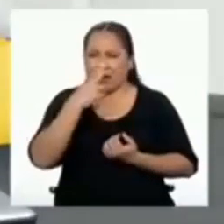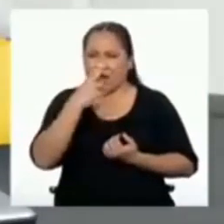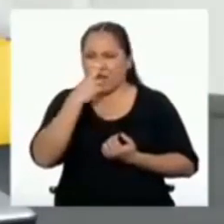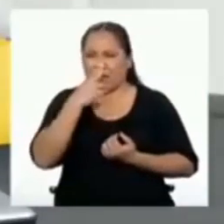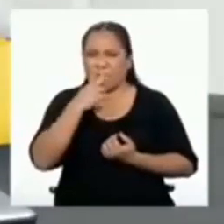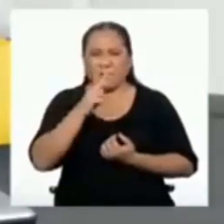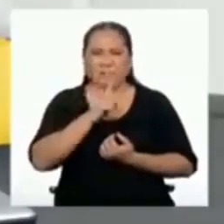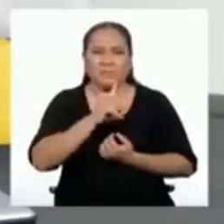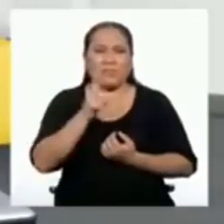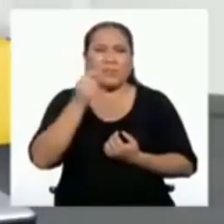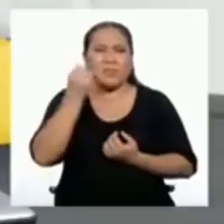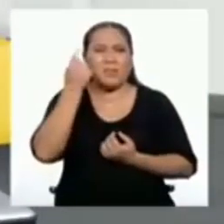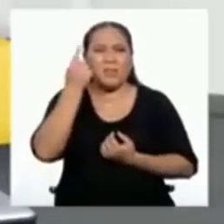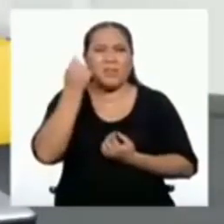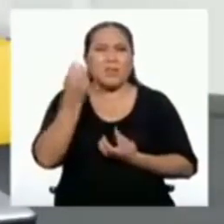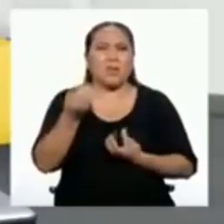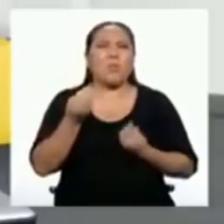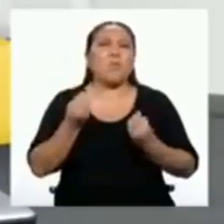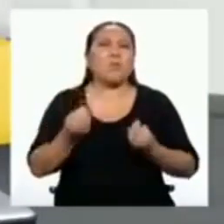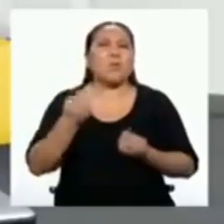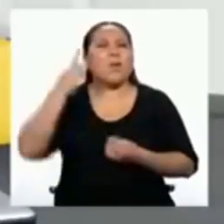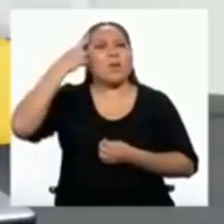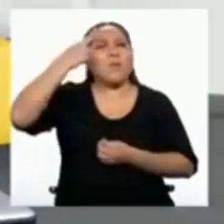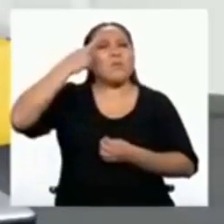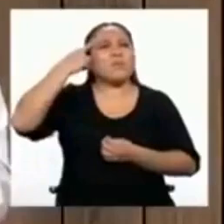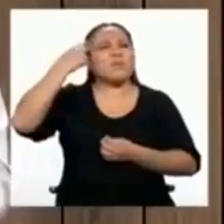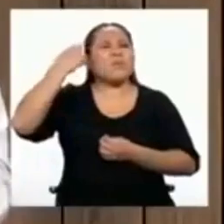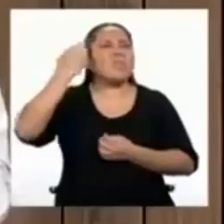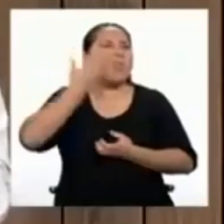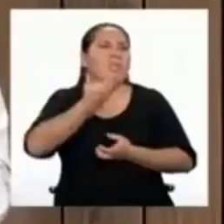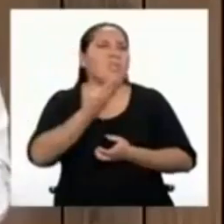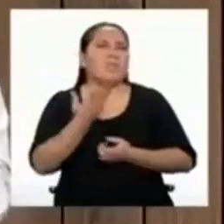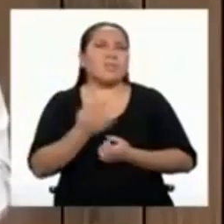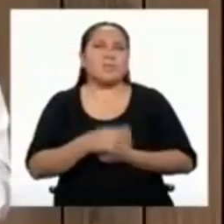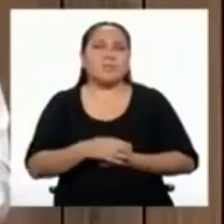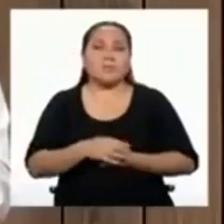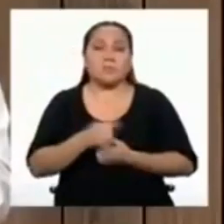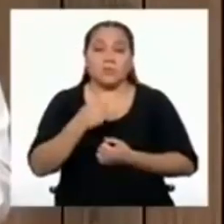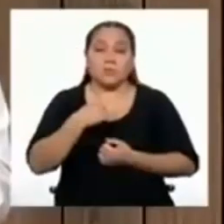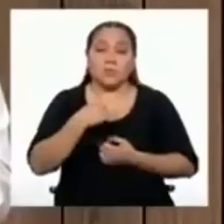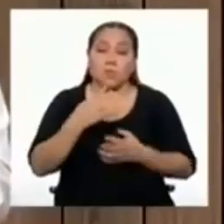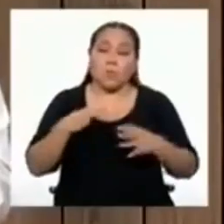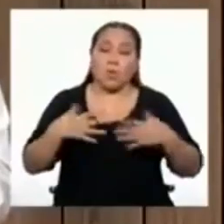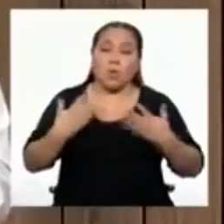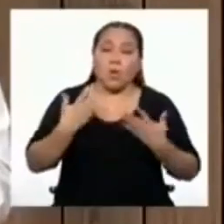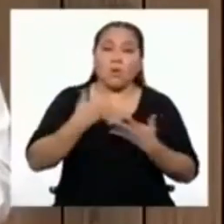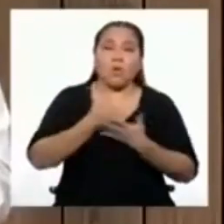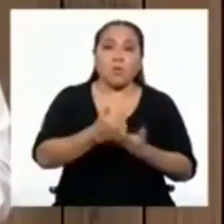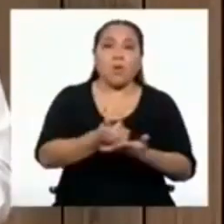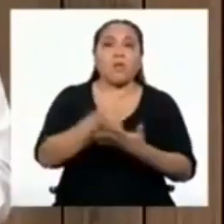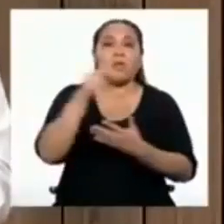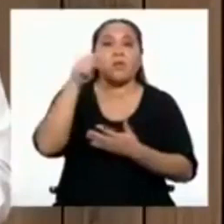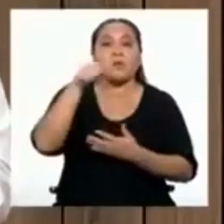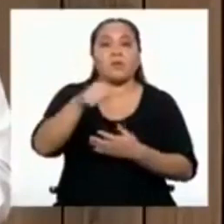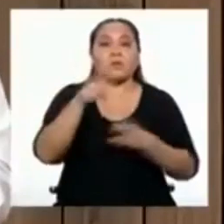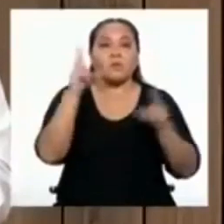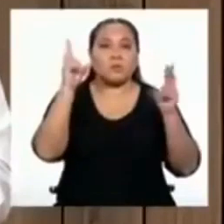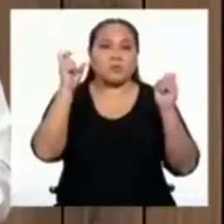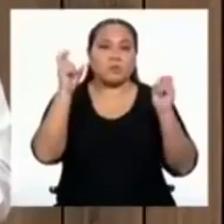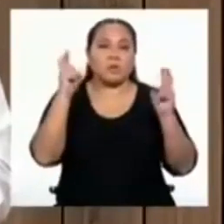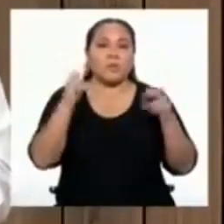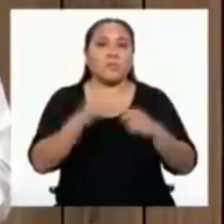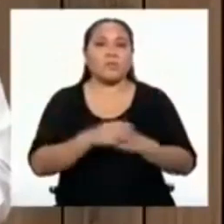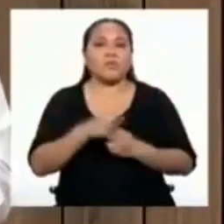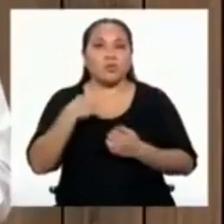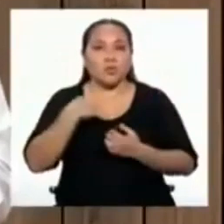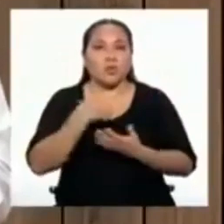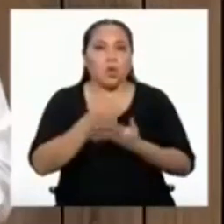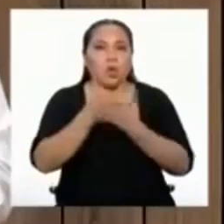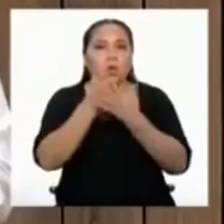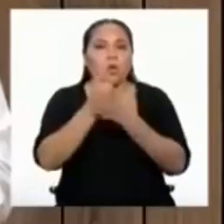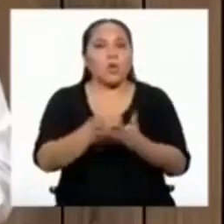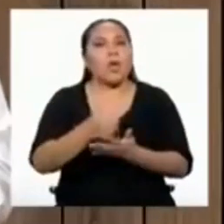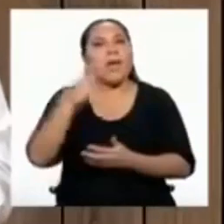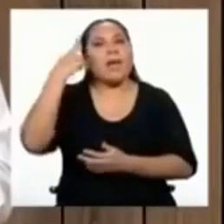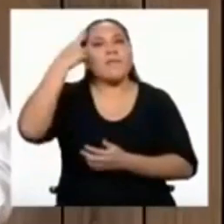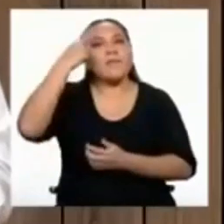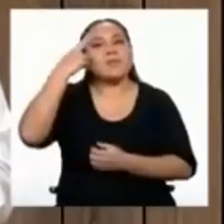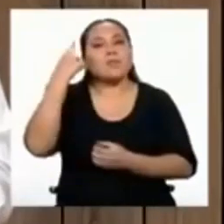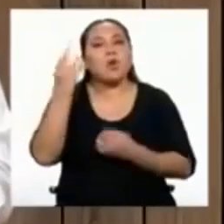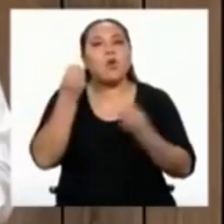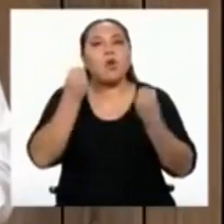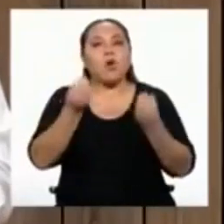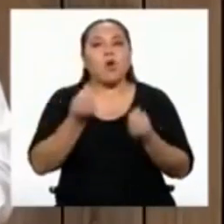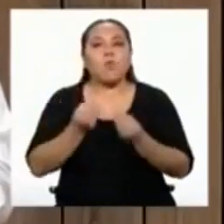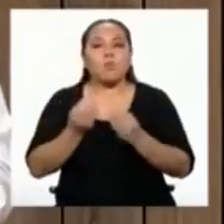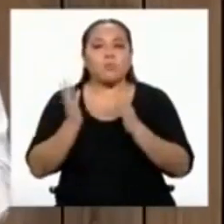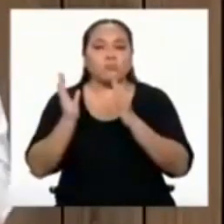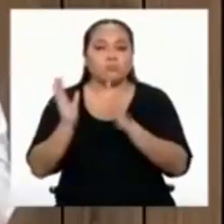se refiere o por qué tendría que reflexionar sobre eso. Yo puedo darte una mano con estos temas. Te ayudaré en tu reflexión sobre cómo se